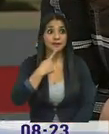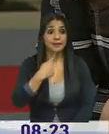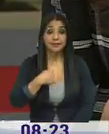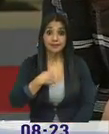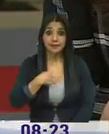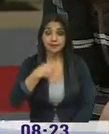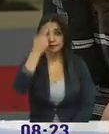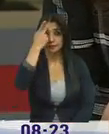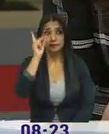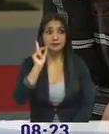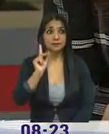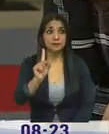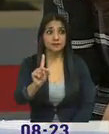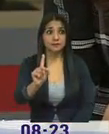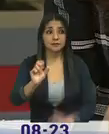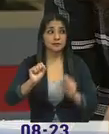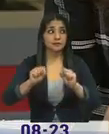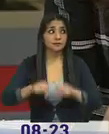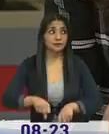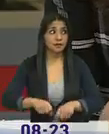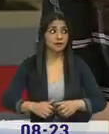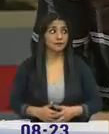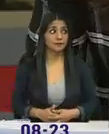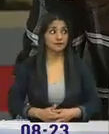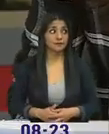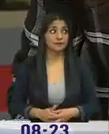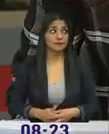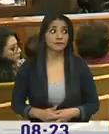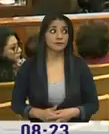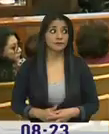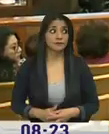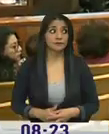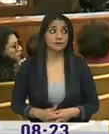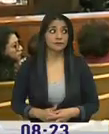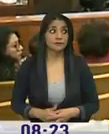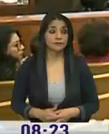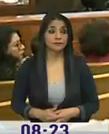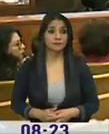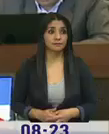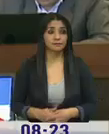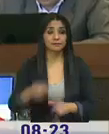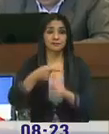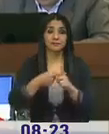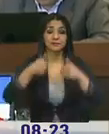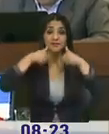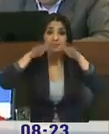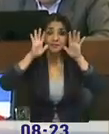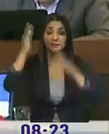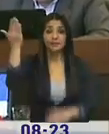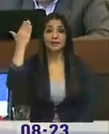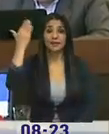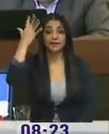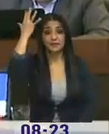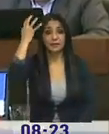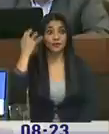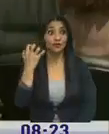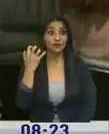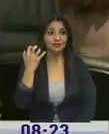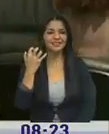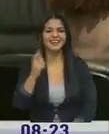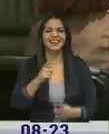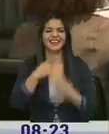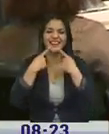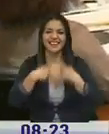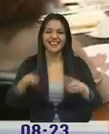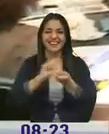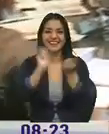decisión busca evitar que el tema sea incluido en propaganda política. El pasado mes de diciembre, el alcalde Mauricio Rodas anunció una reestructuración